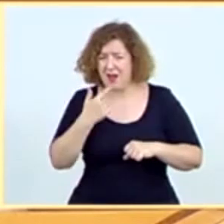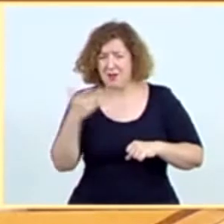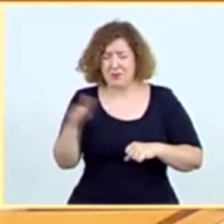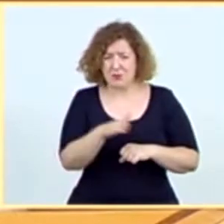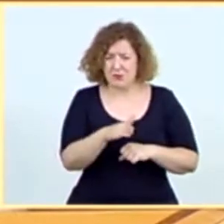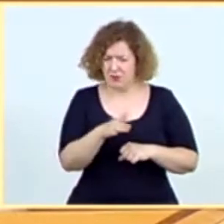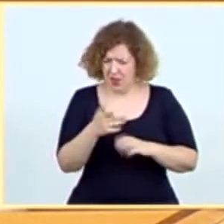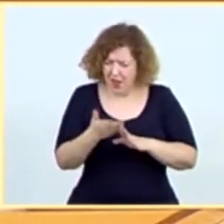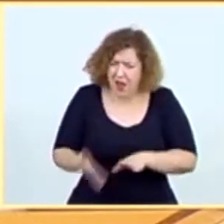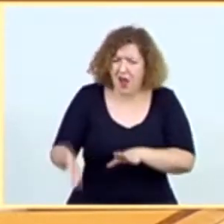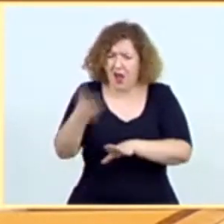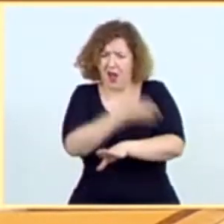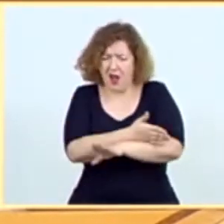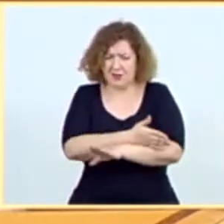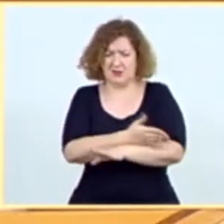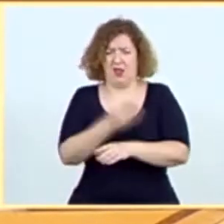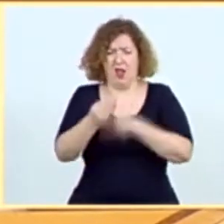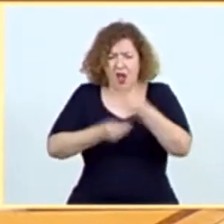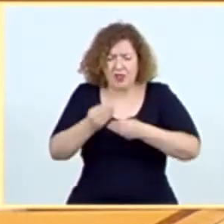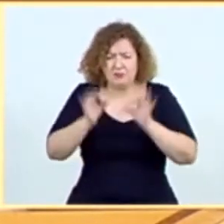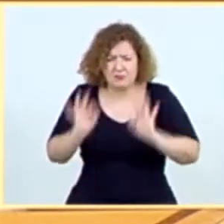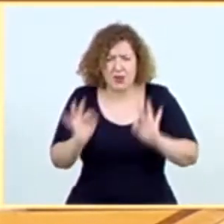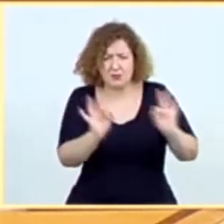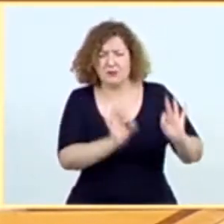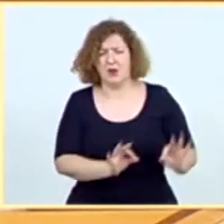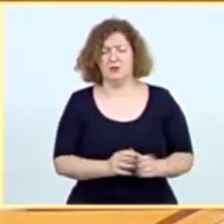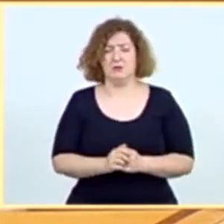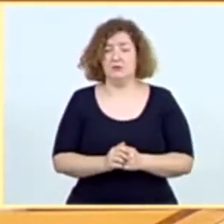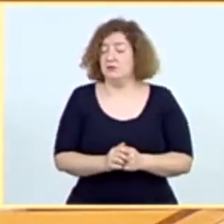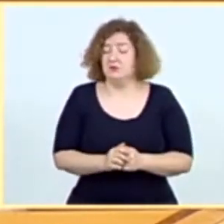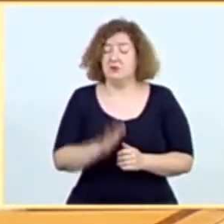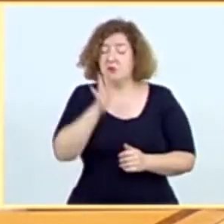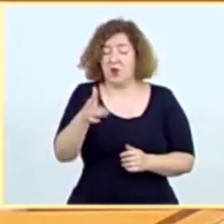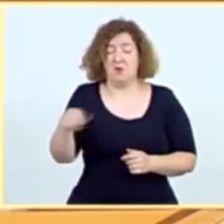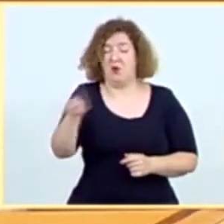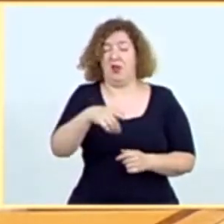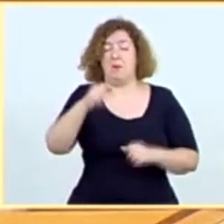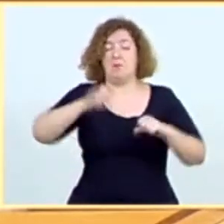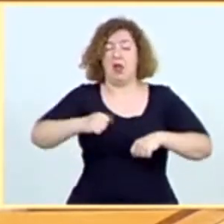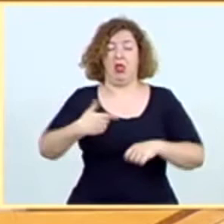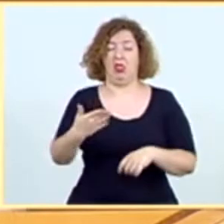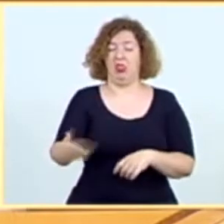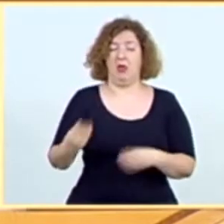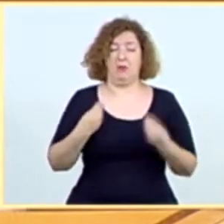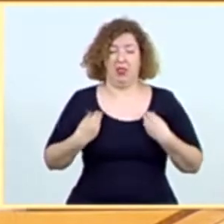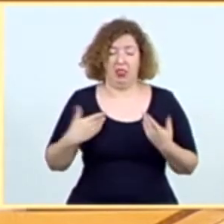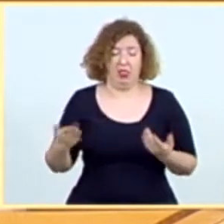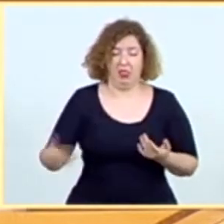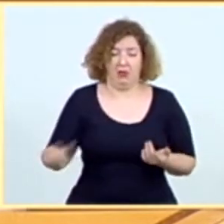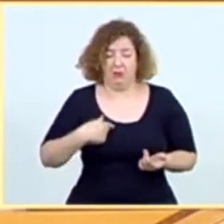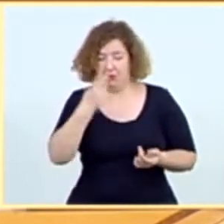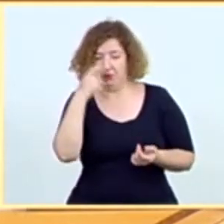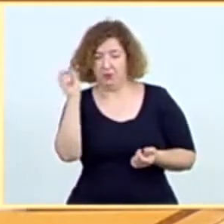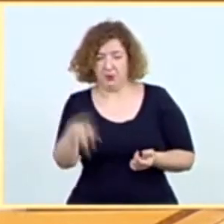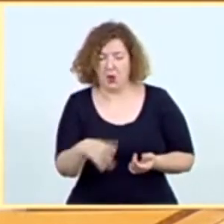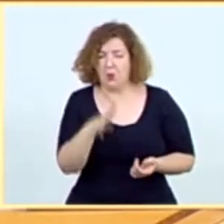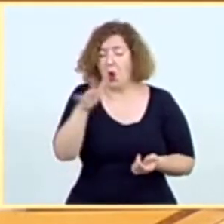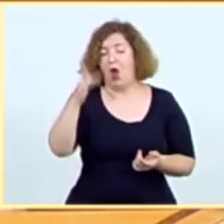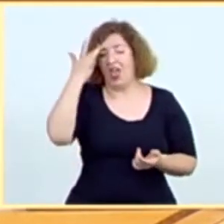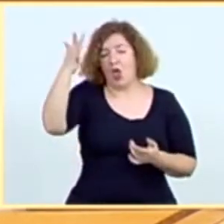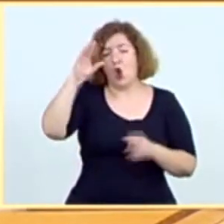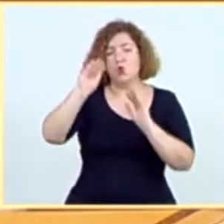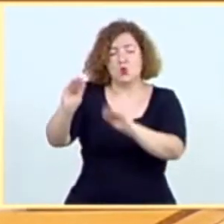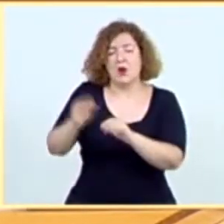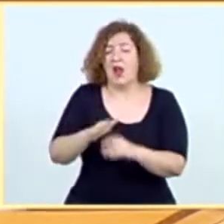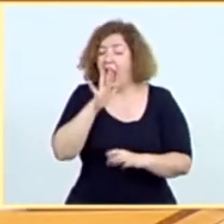las medidas adecuadas desde el primer momento? No lo hicieron porque nunca han valorado la vida de nuestros mayores, nunca les importaron por razones ideológicas y